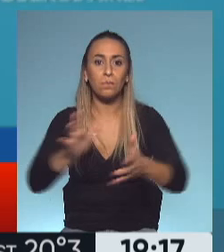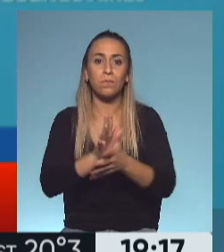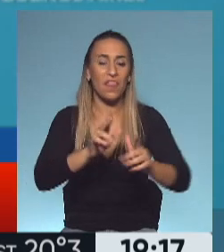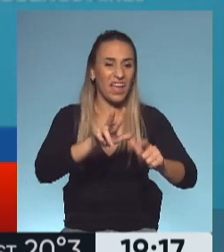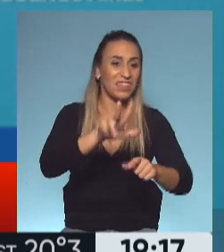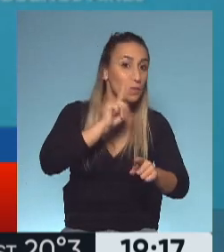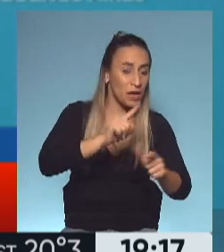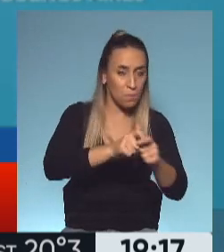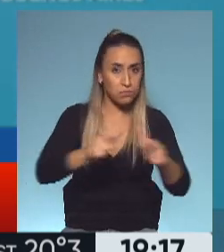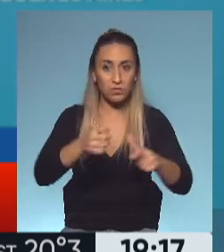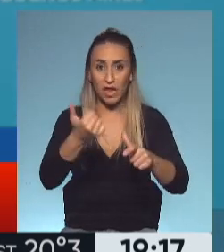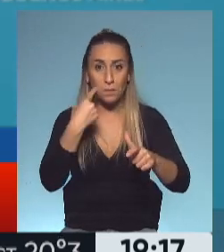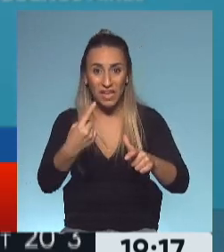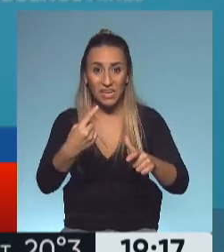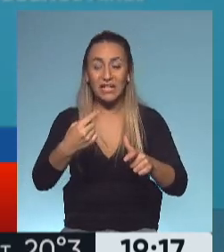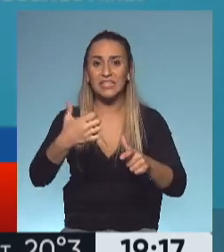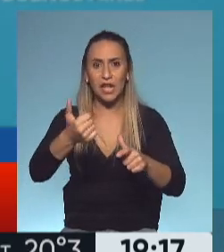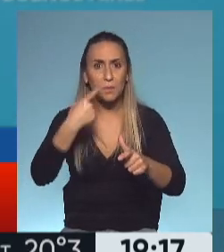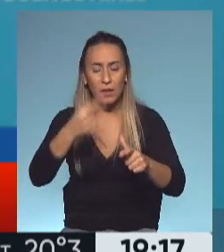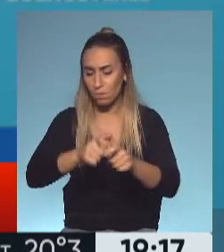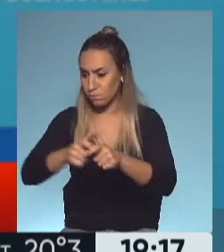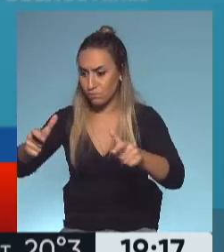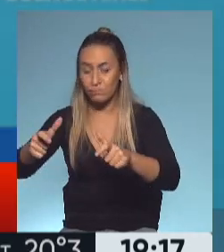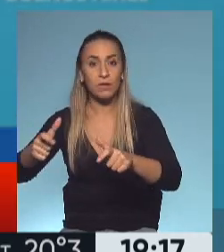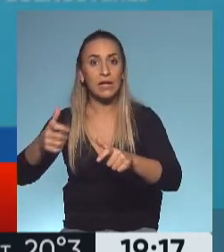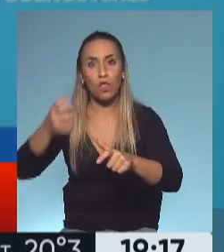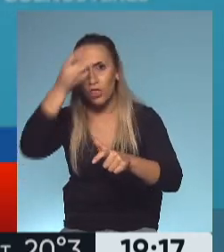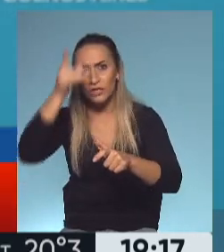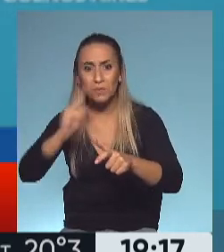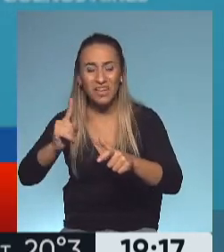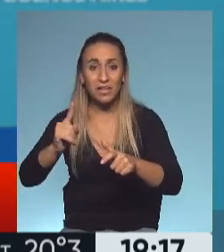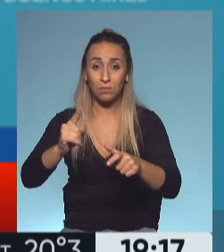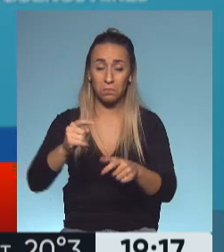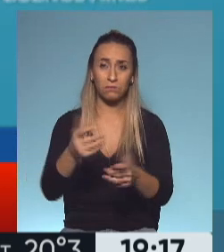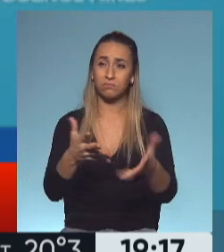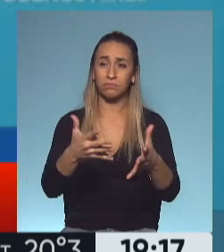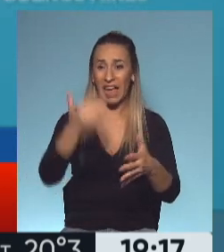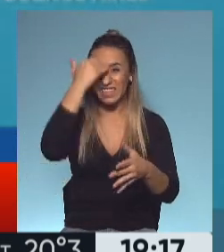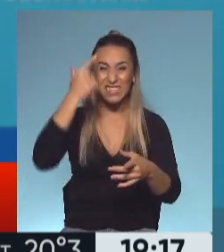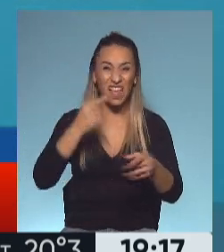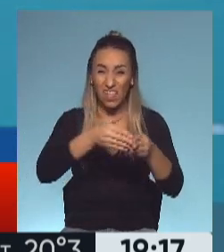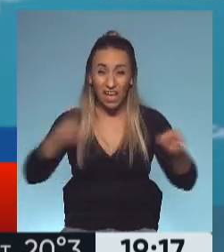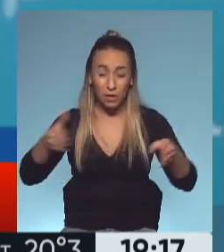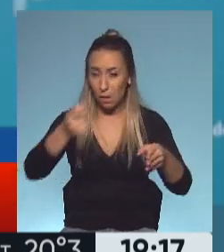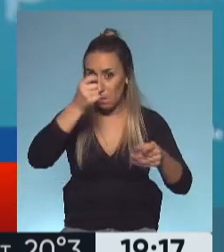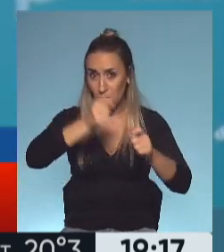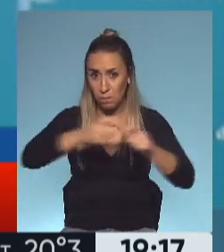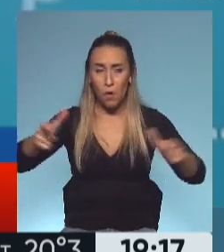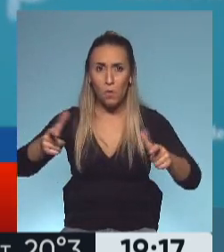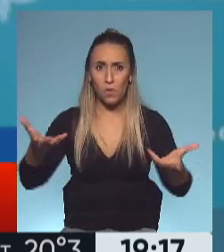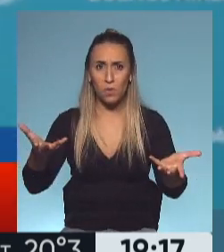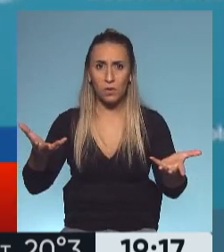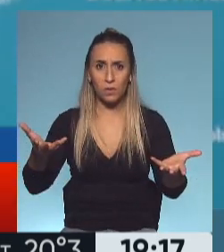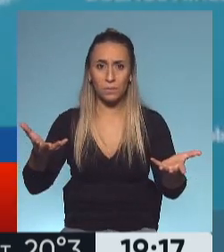3.000 a 6.000 y luego de 6.000 a 12.000, fue de 15 días. De 15